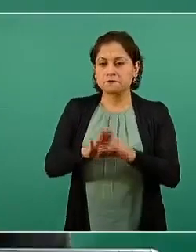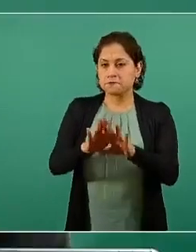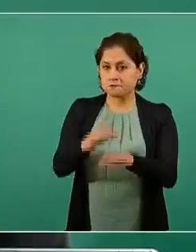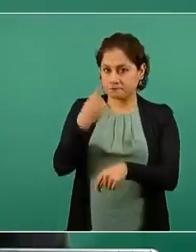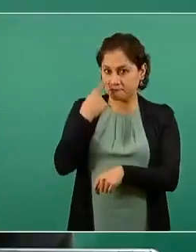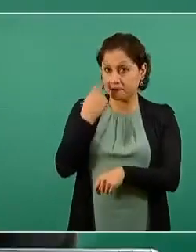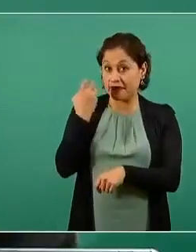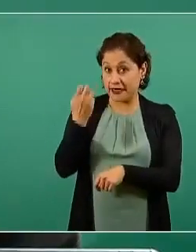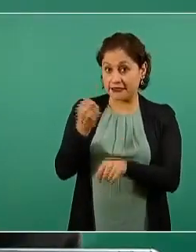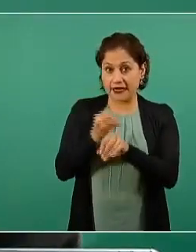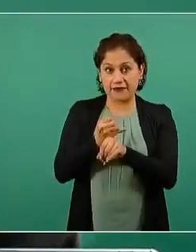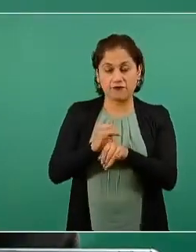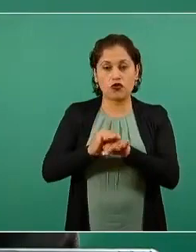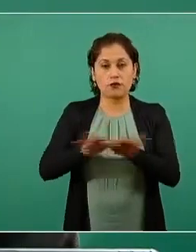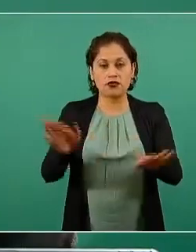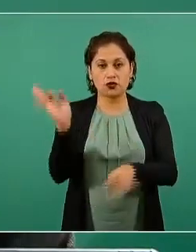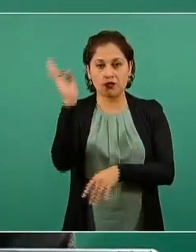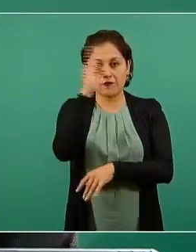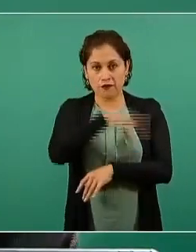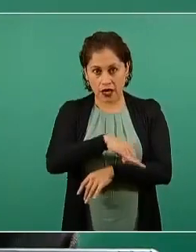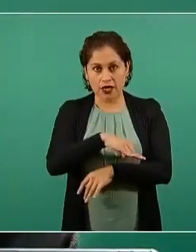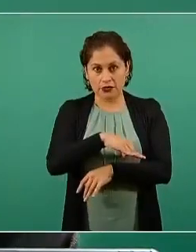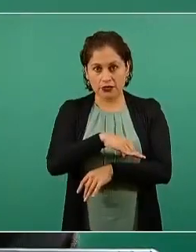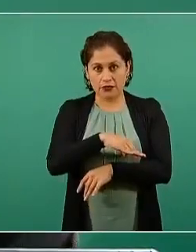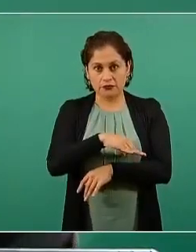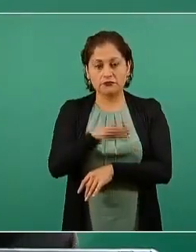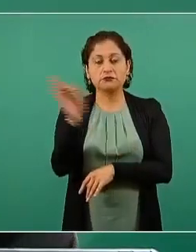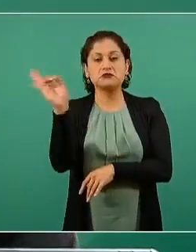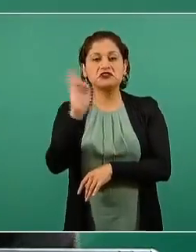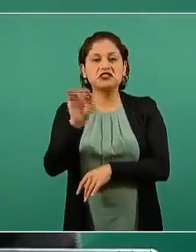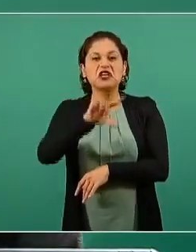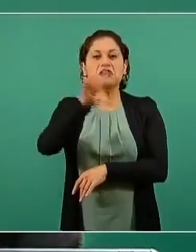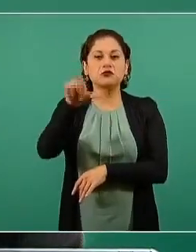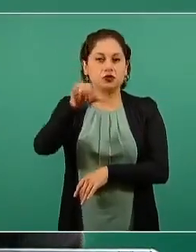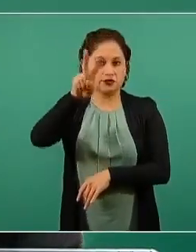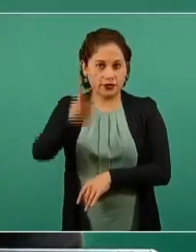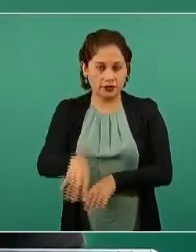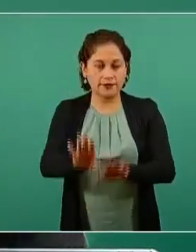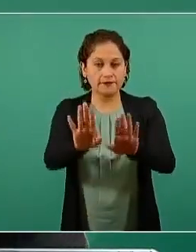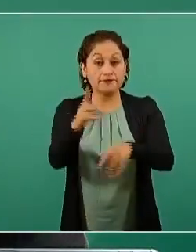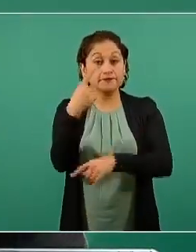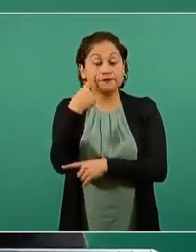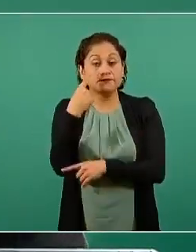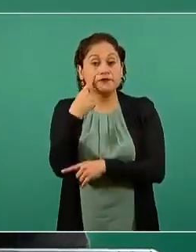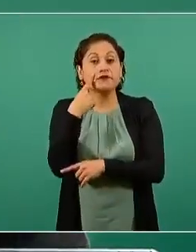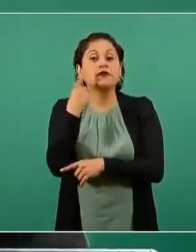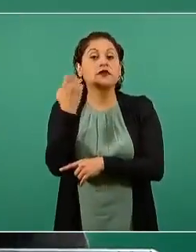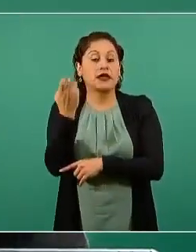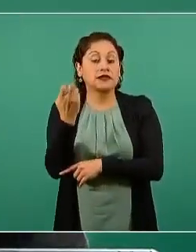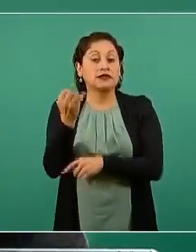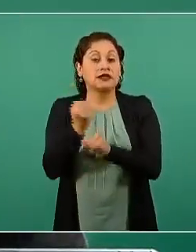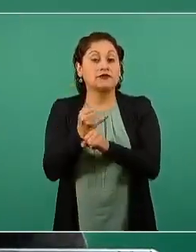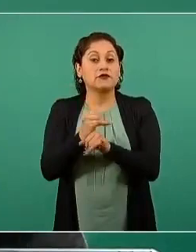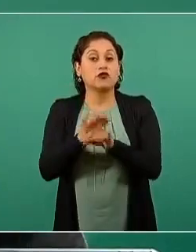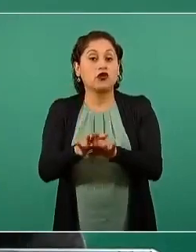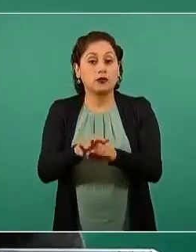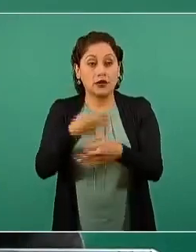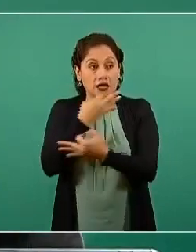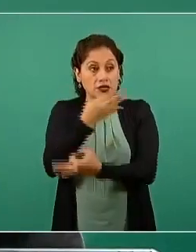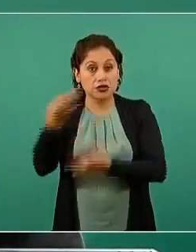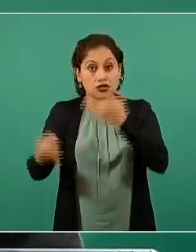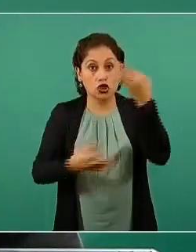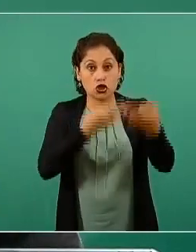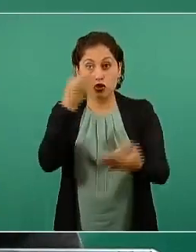que podría en su momento resultar cierta. ¿A qué me refiero? La información que circula es que es ya en un